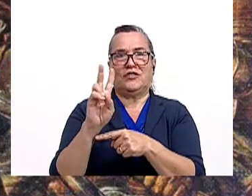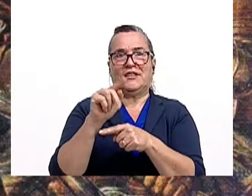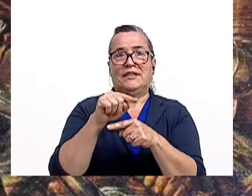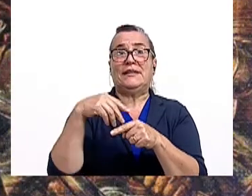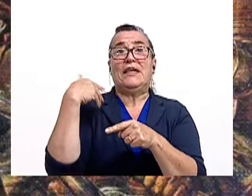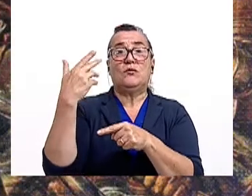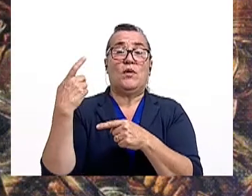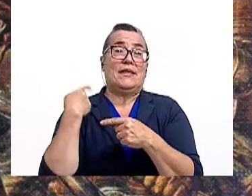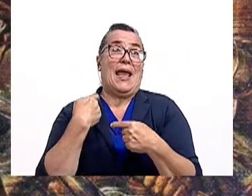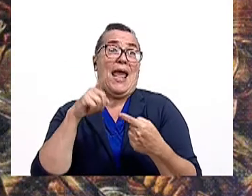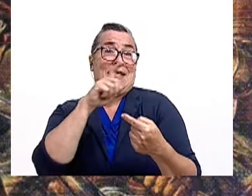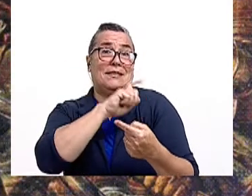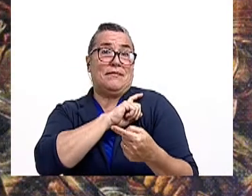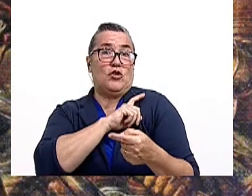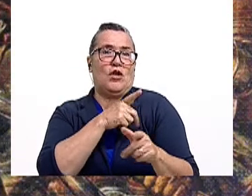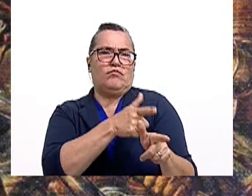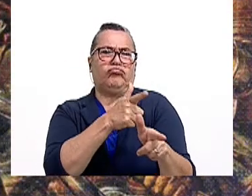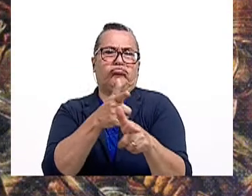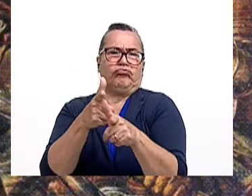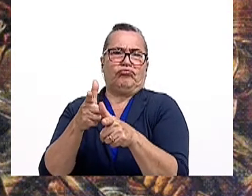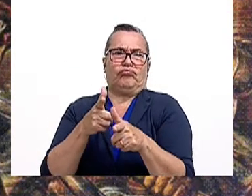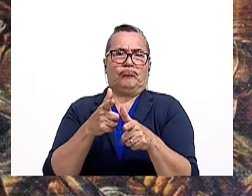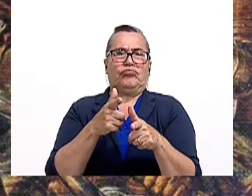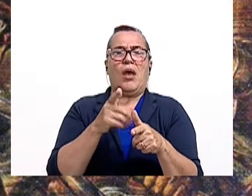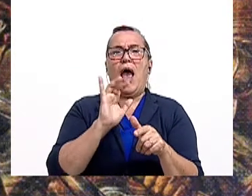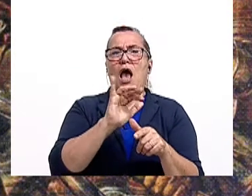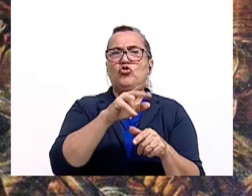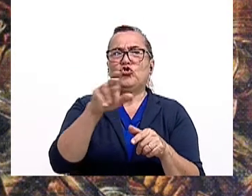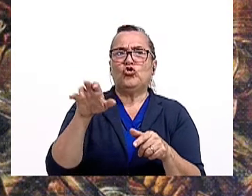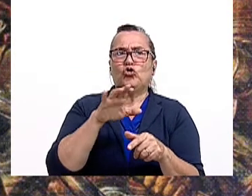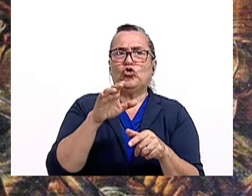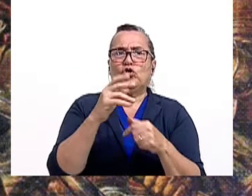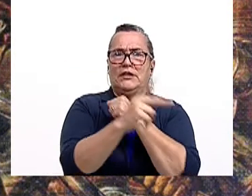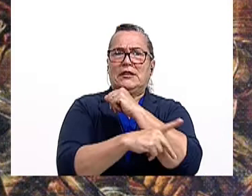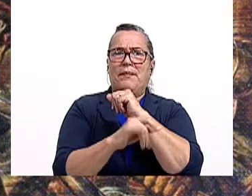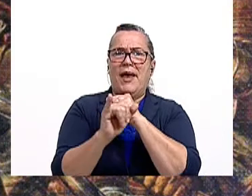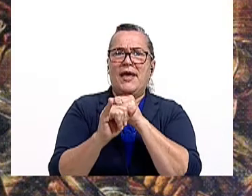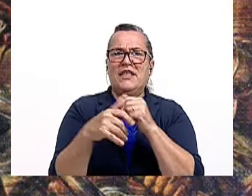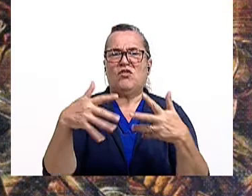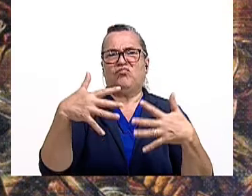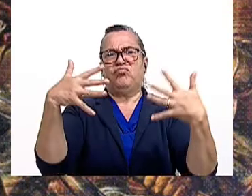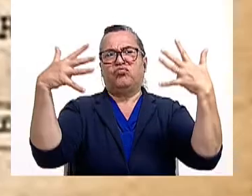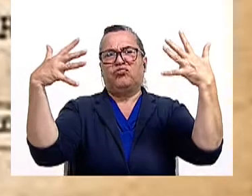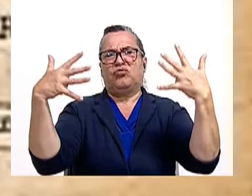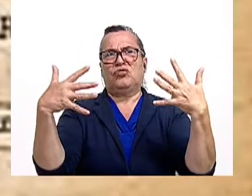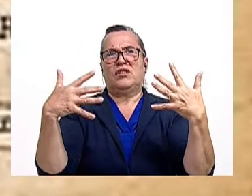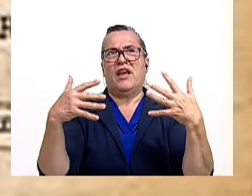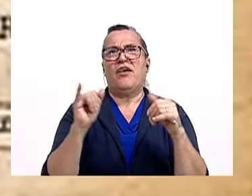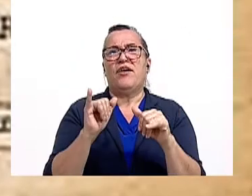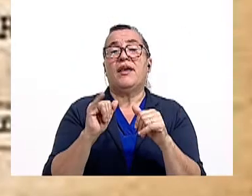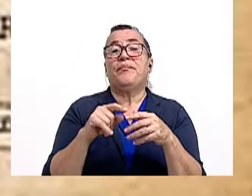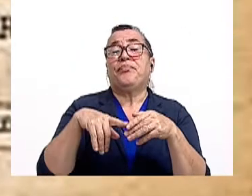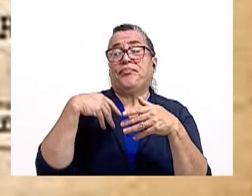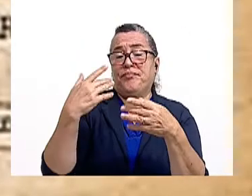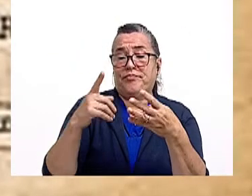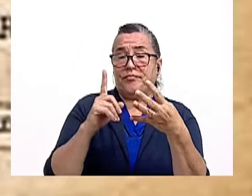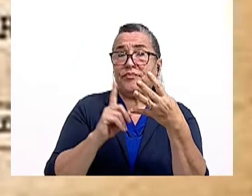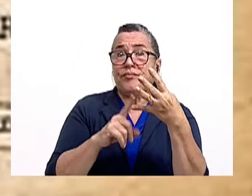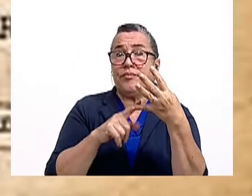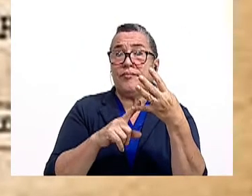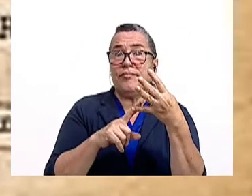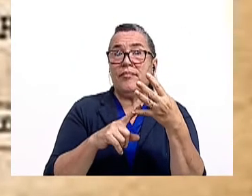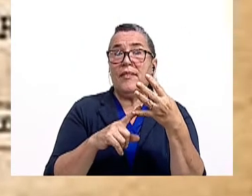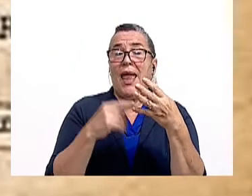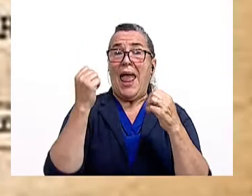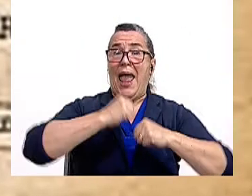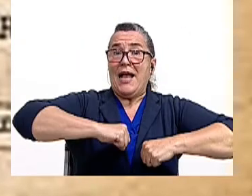los españoles mataran a sus compatriotas en un episodio de la Guerra de la Sal. Luego está el